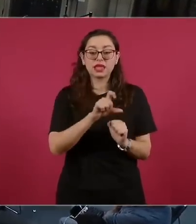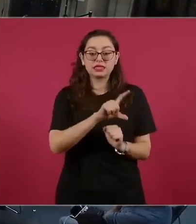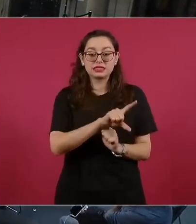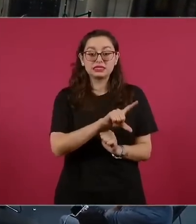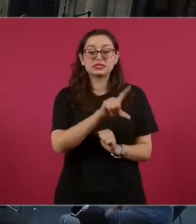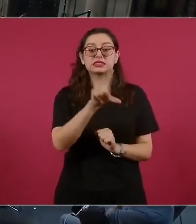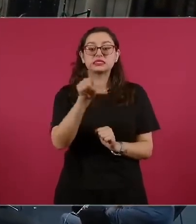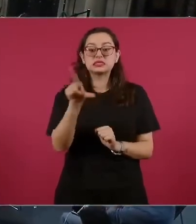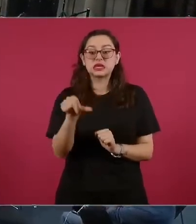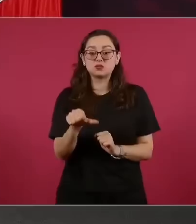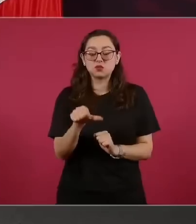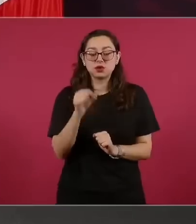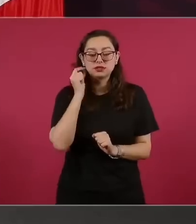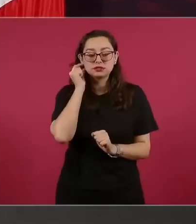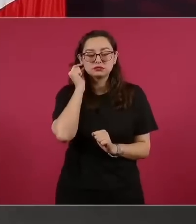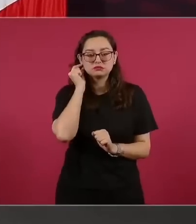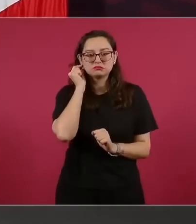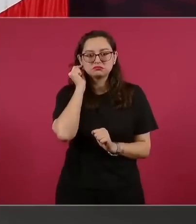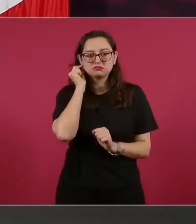de que había sido el ejército